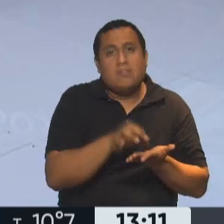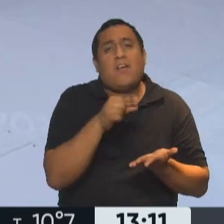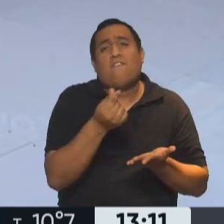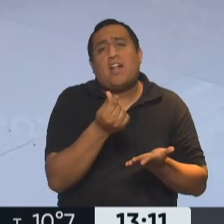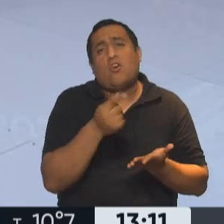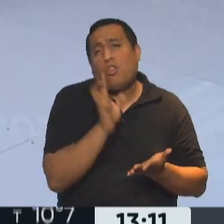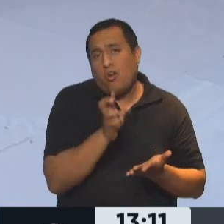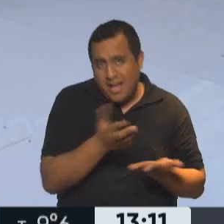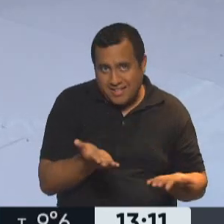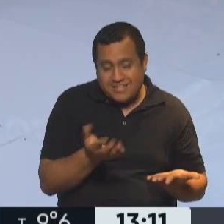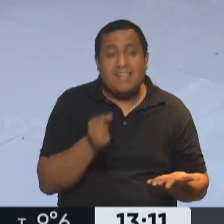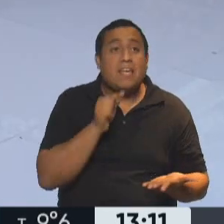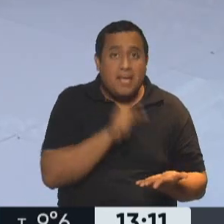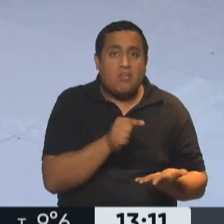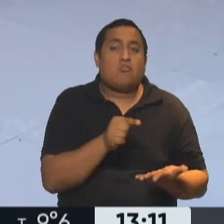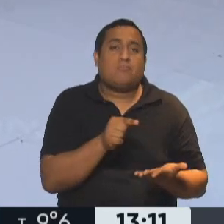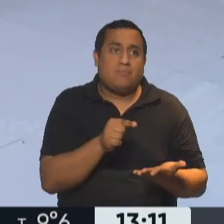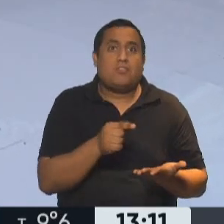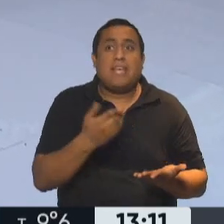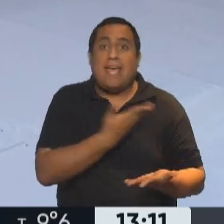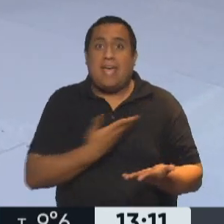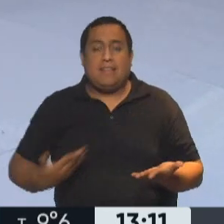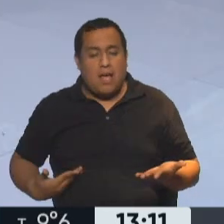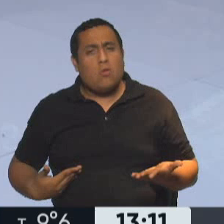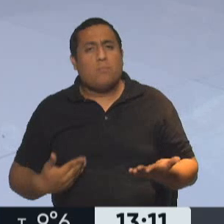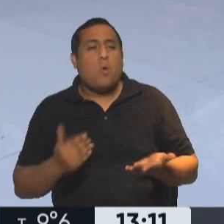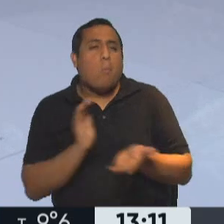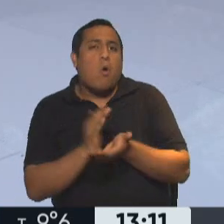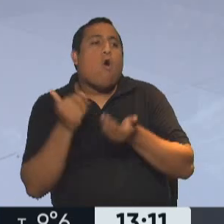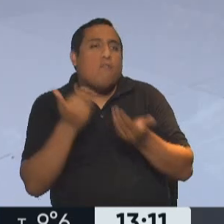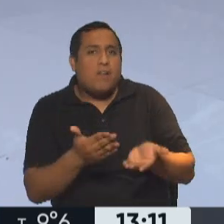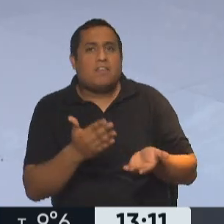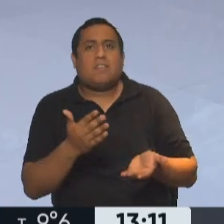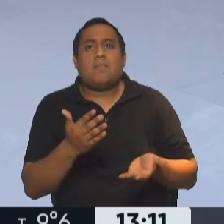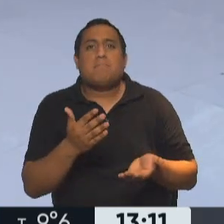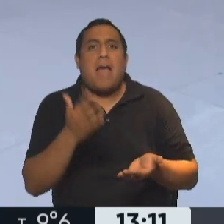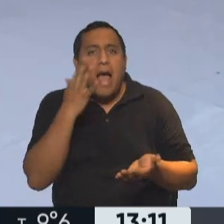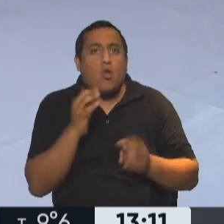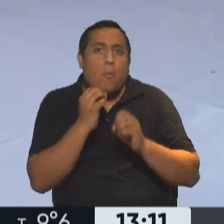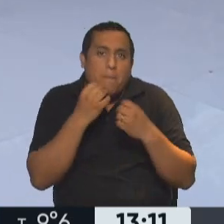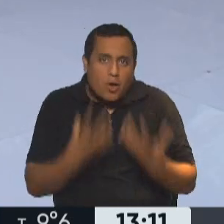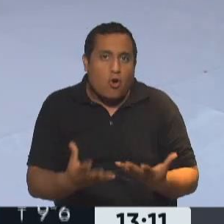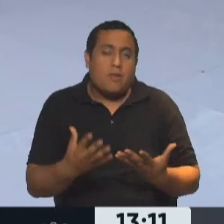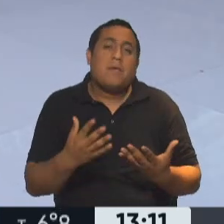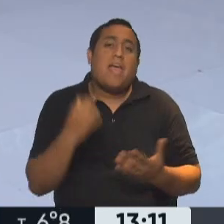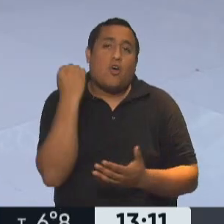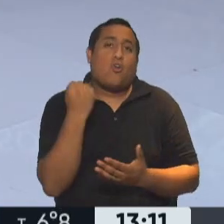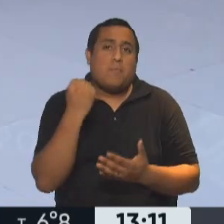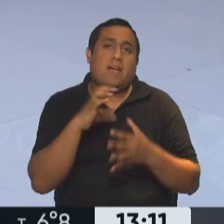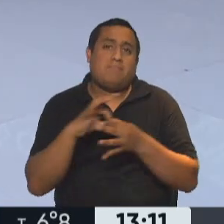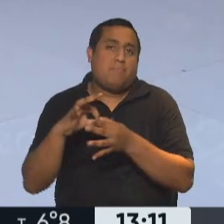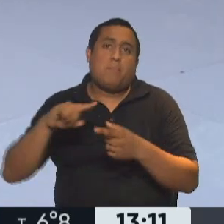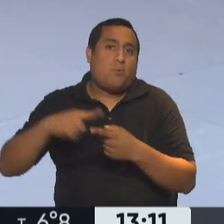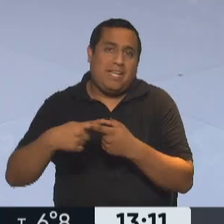y en algún punto forzar a que el Estado les termine ofreciendo algo mejor. La economía es política, la economía es correlación